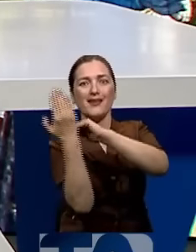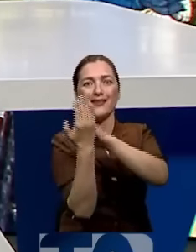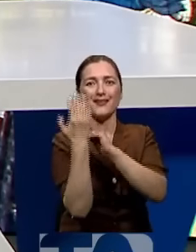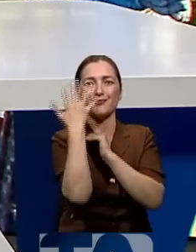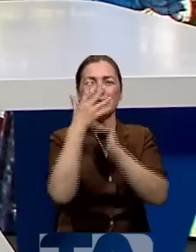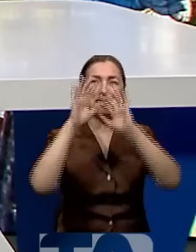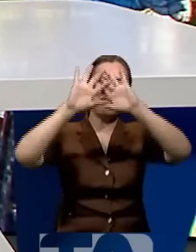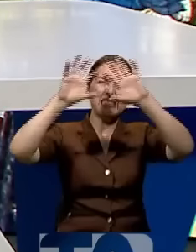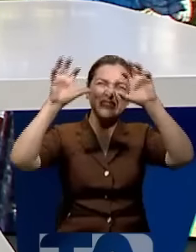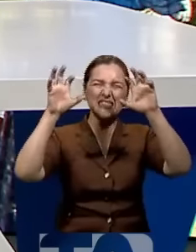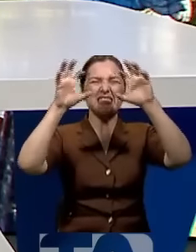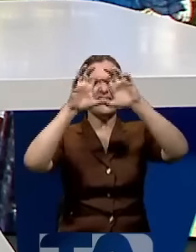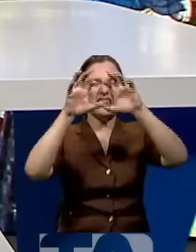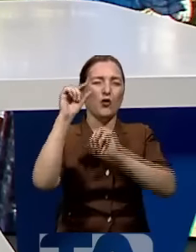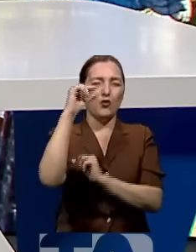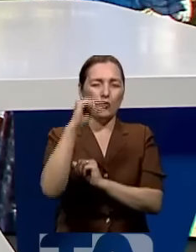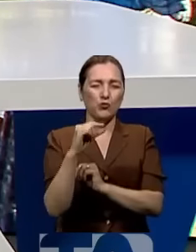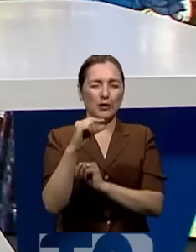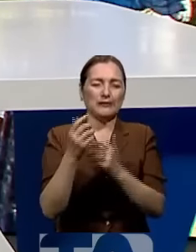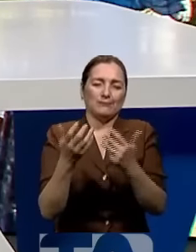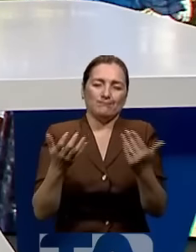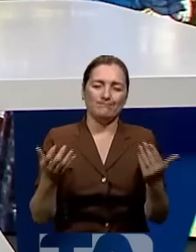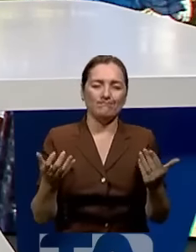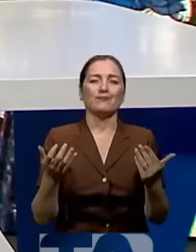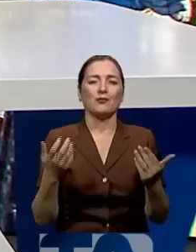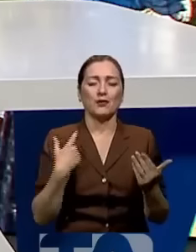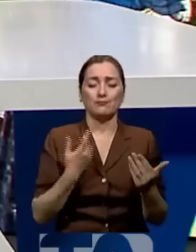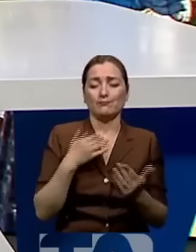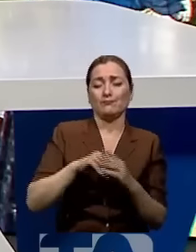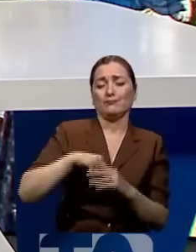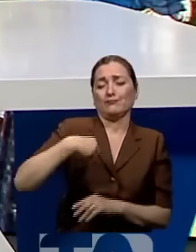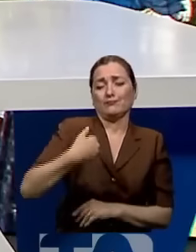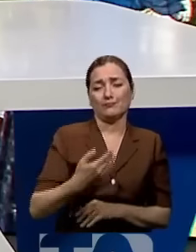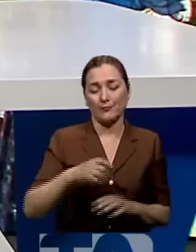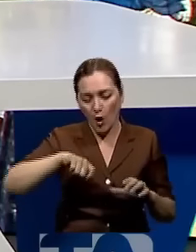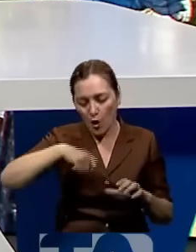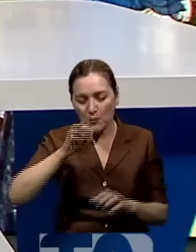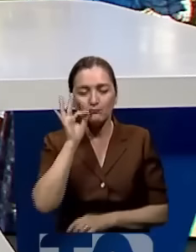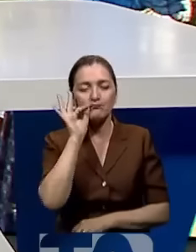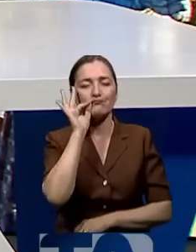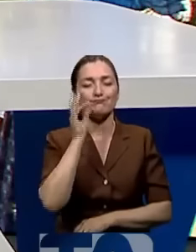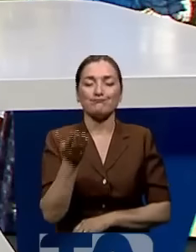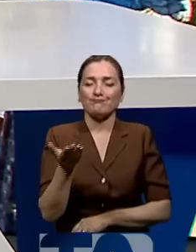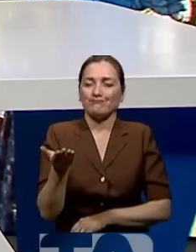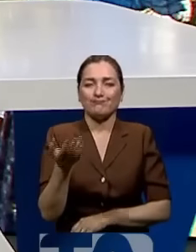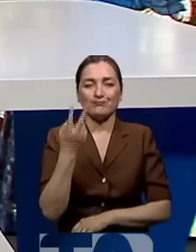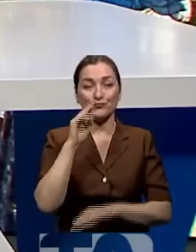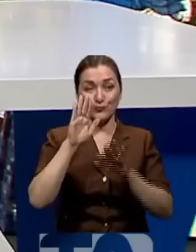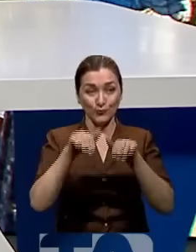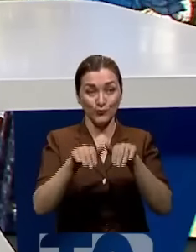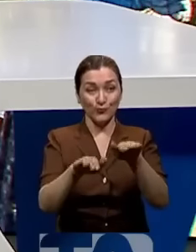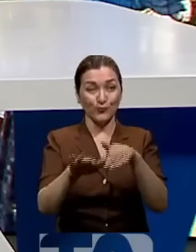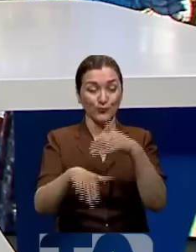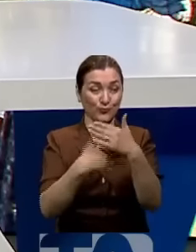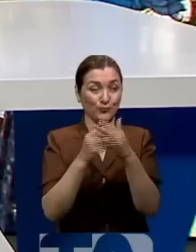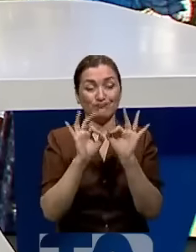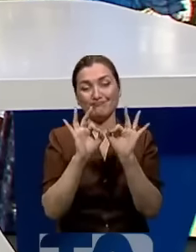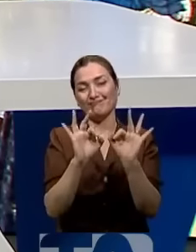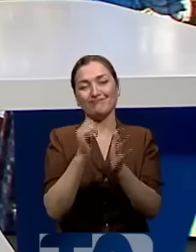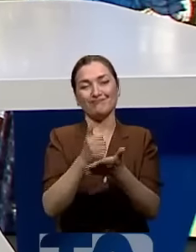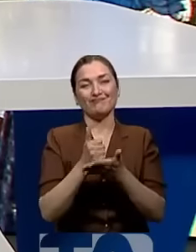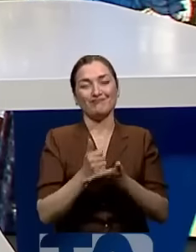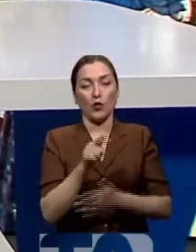nubladito, pero bueno, ya solo salir, comer esas delicias de por allá, pues, y ya mirar el mar, yo creo que eso ayuda. Así es que si usted no se